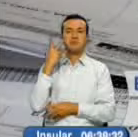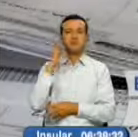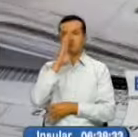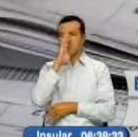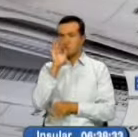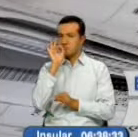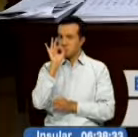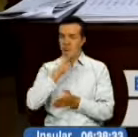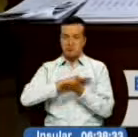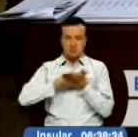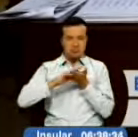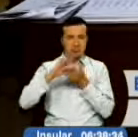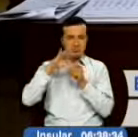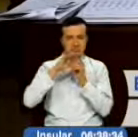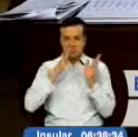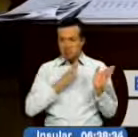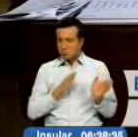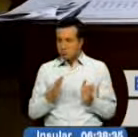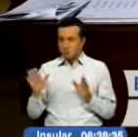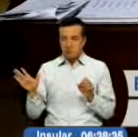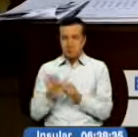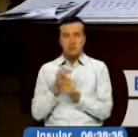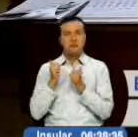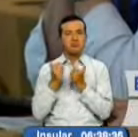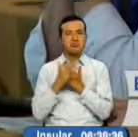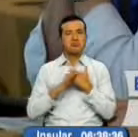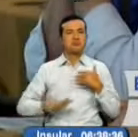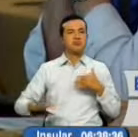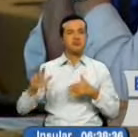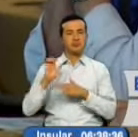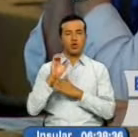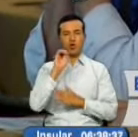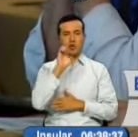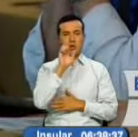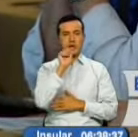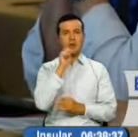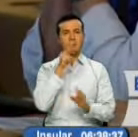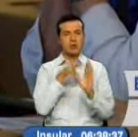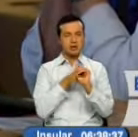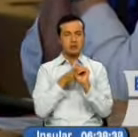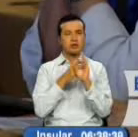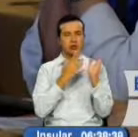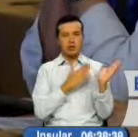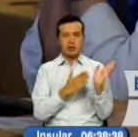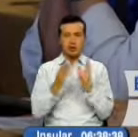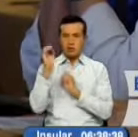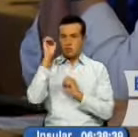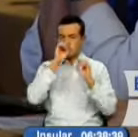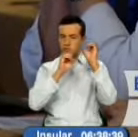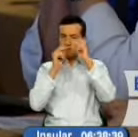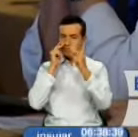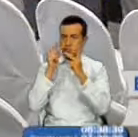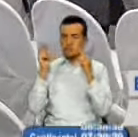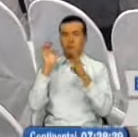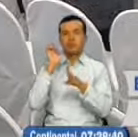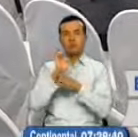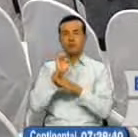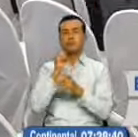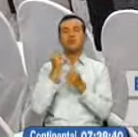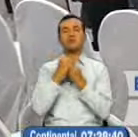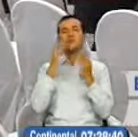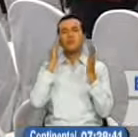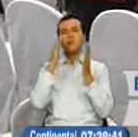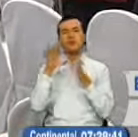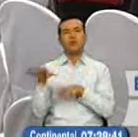transparencia, tranquilidad y organización del proceso electoral en el país. La OEA participó activamente en la observación electoral en Ecuador con una